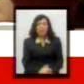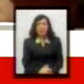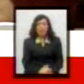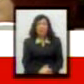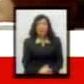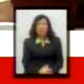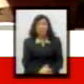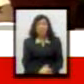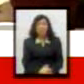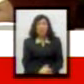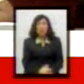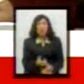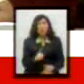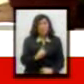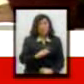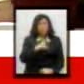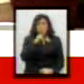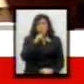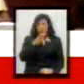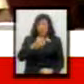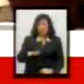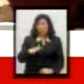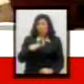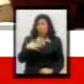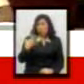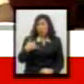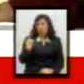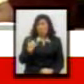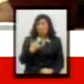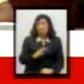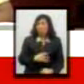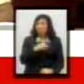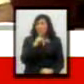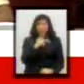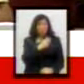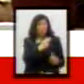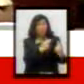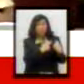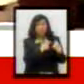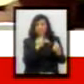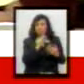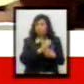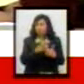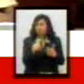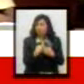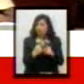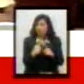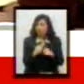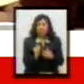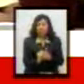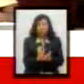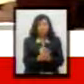no es un asunto unidimensional no es solamente asunto de el Ministerio de la mujer es multisectorial entra